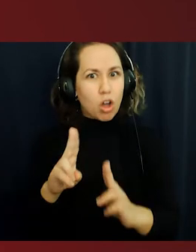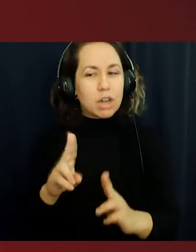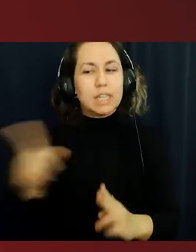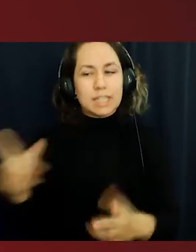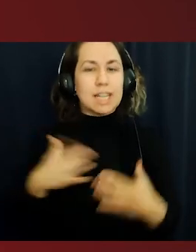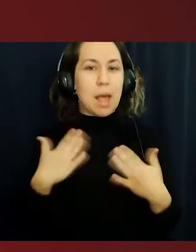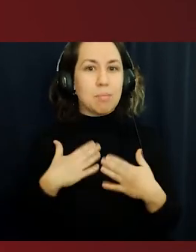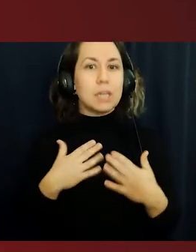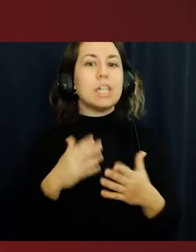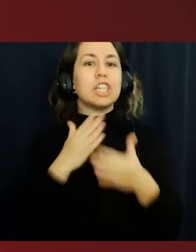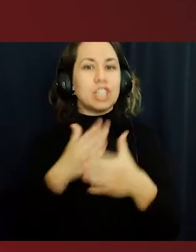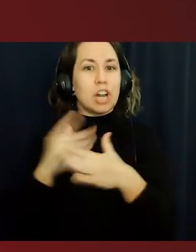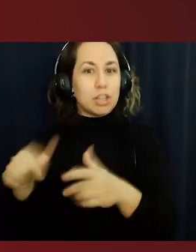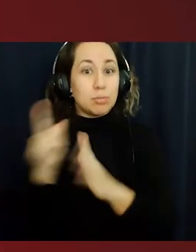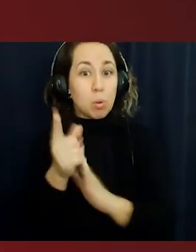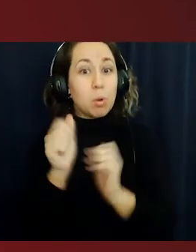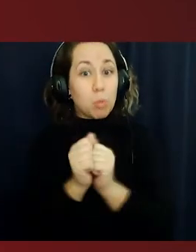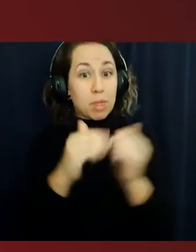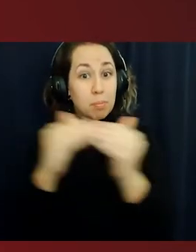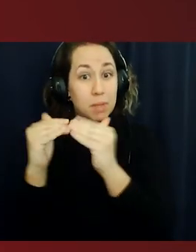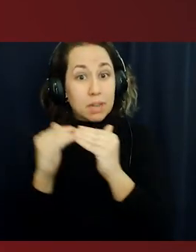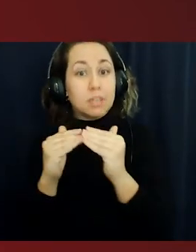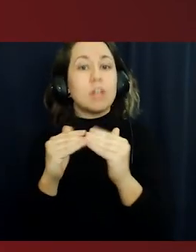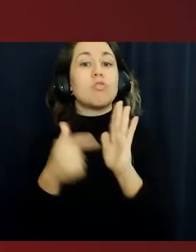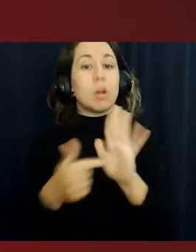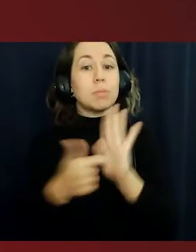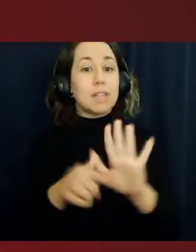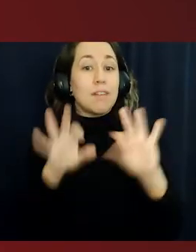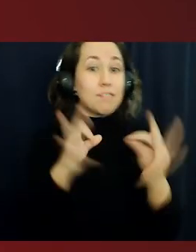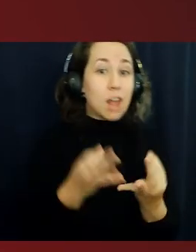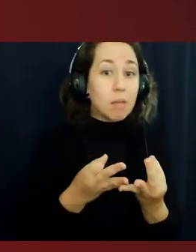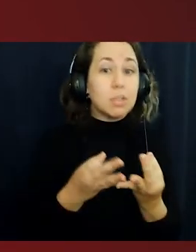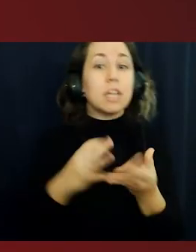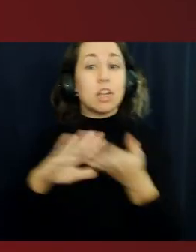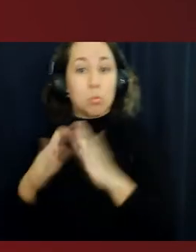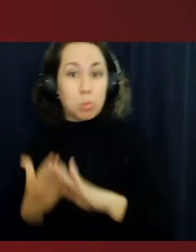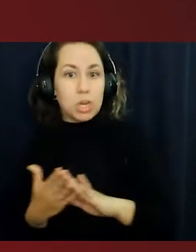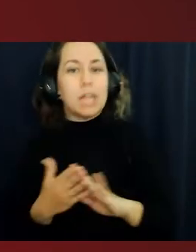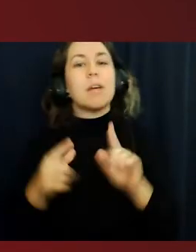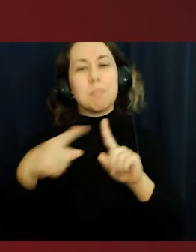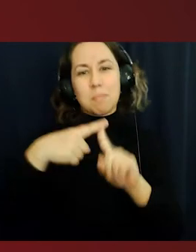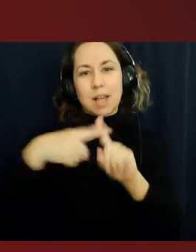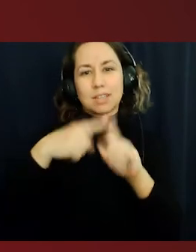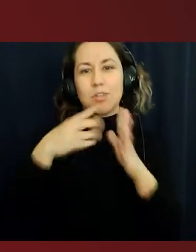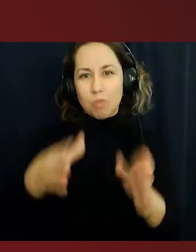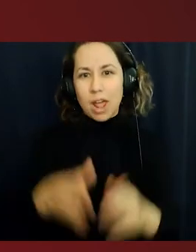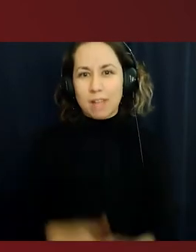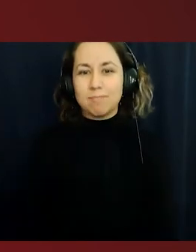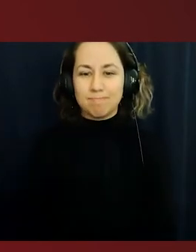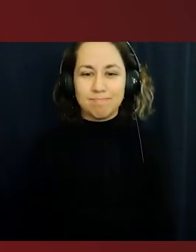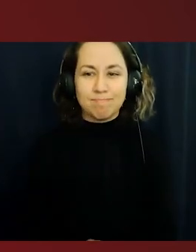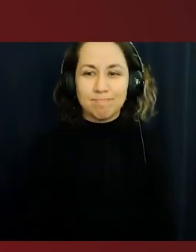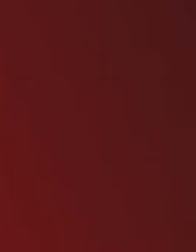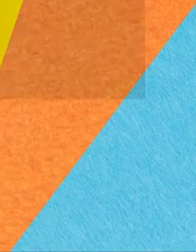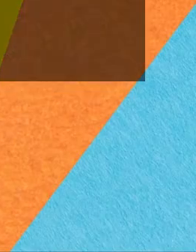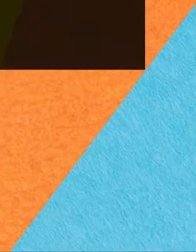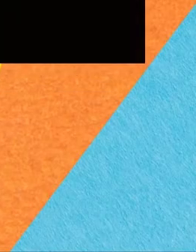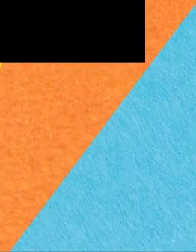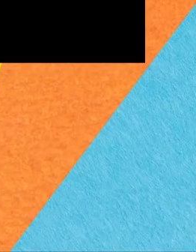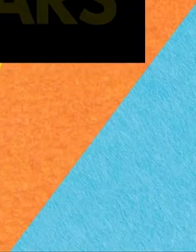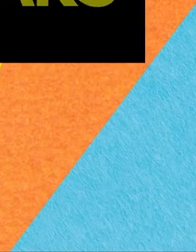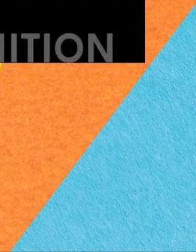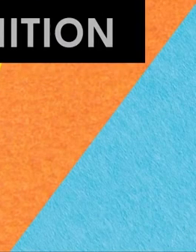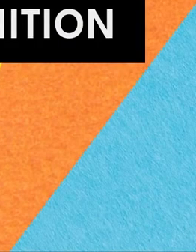él. Está contento de compartir este momento con sus compañeros, su familia, comunidad, escuela, de una manera positiva.